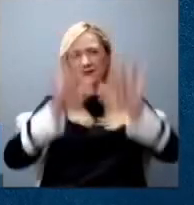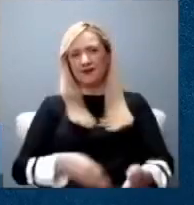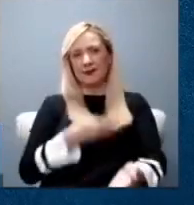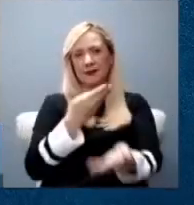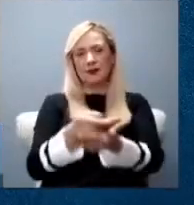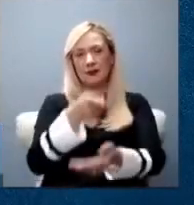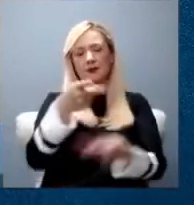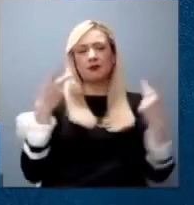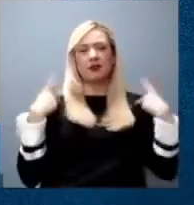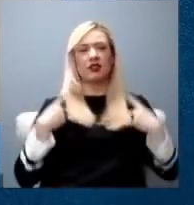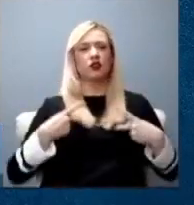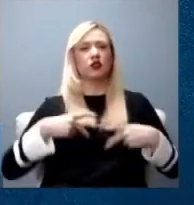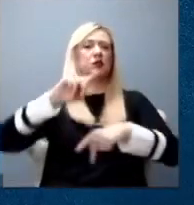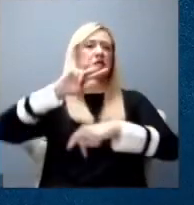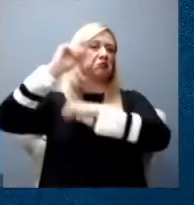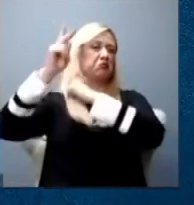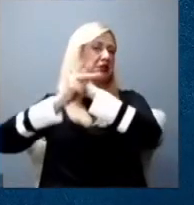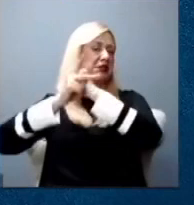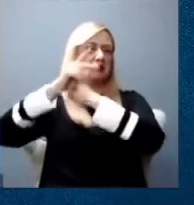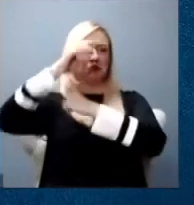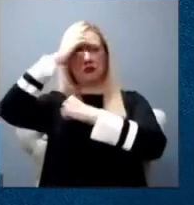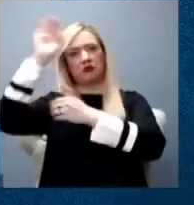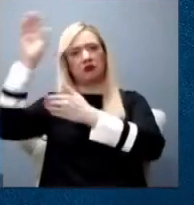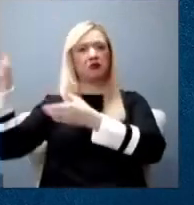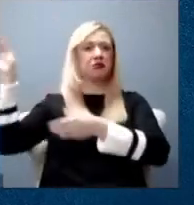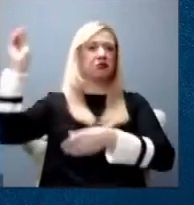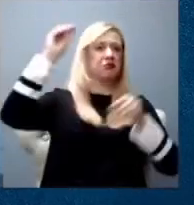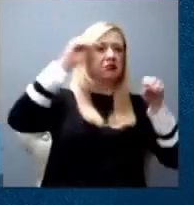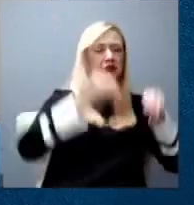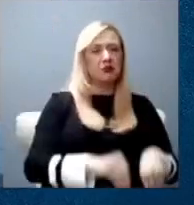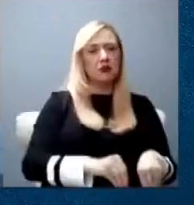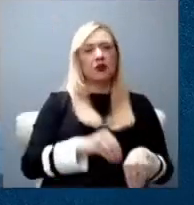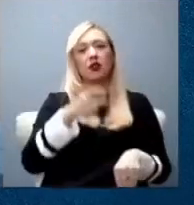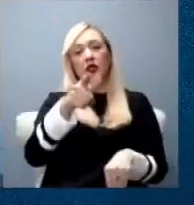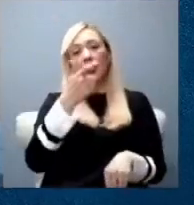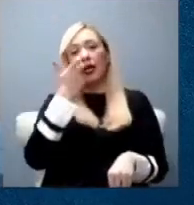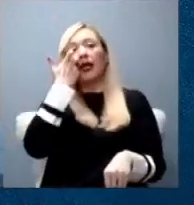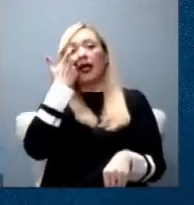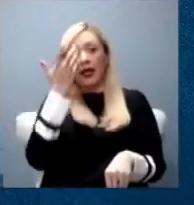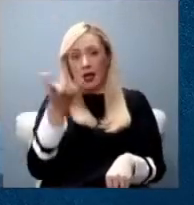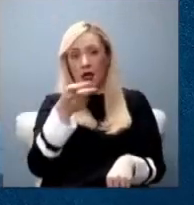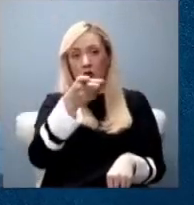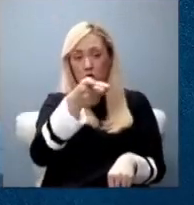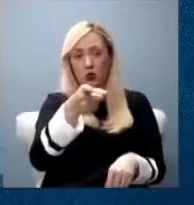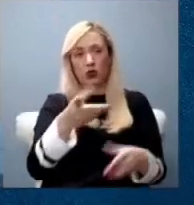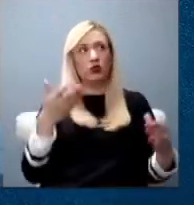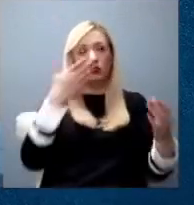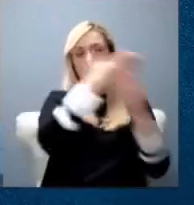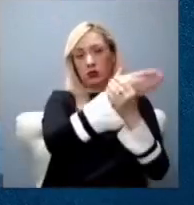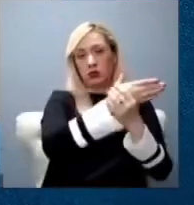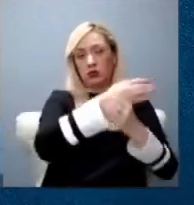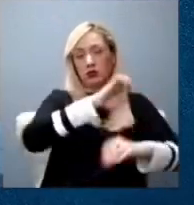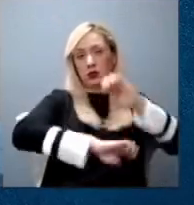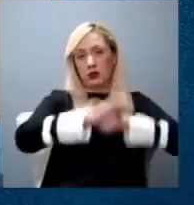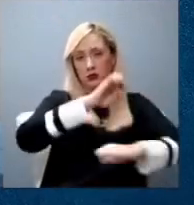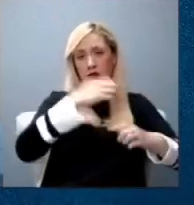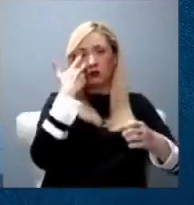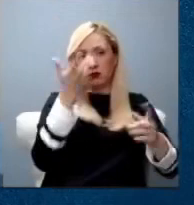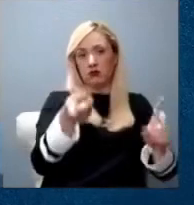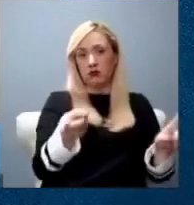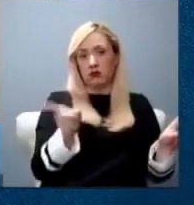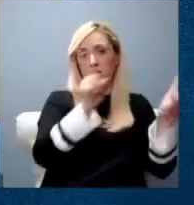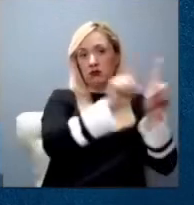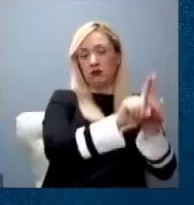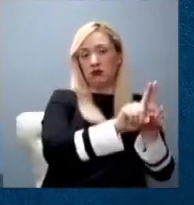persona extranjera que es detenida en otro país de si quiere consultar con su representante consular o si quiere que